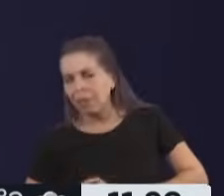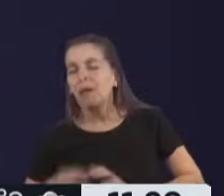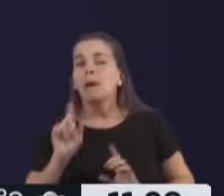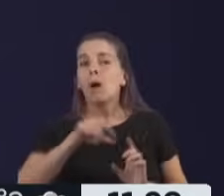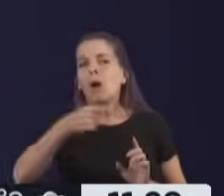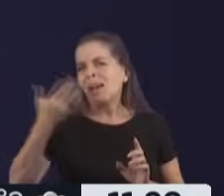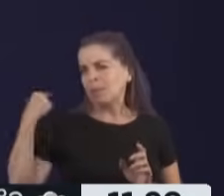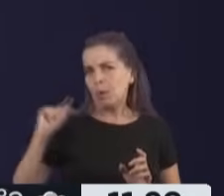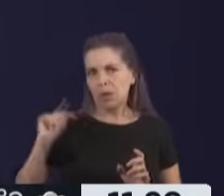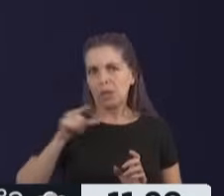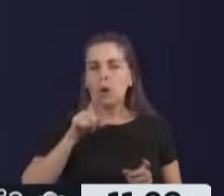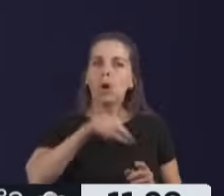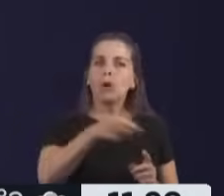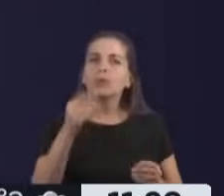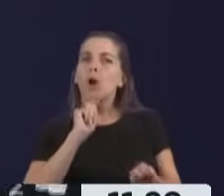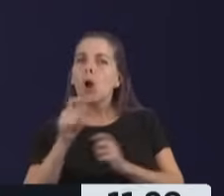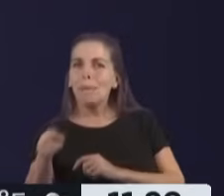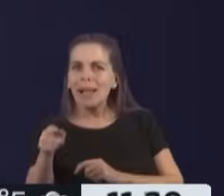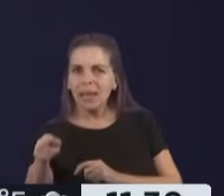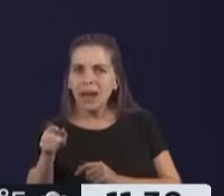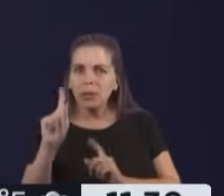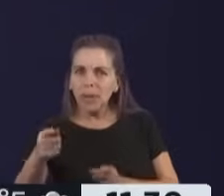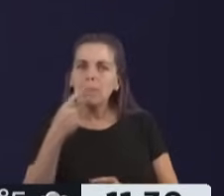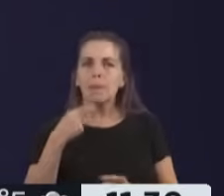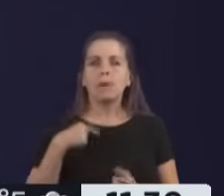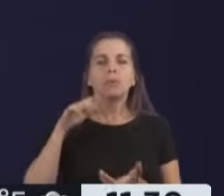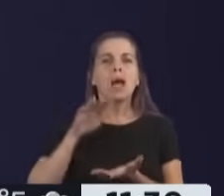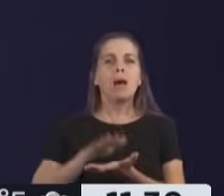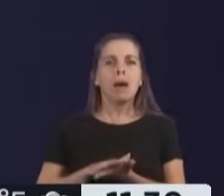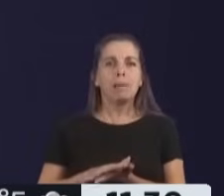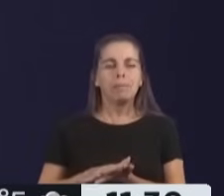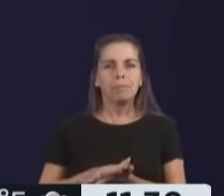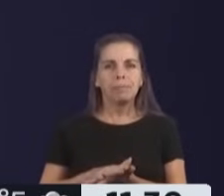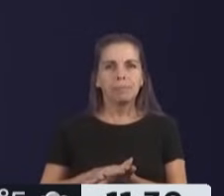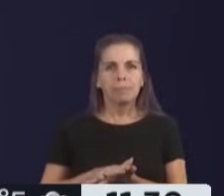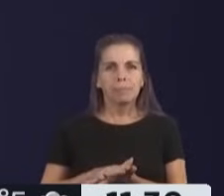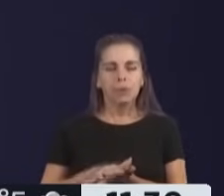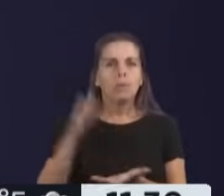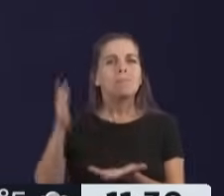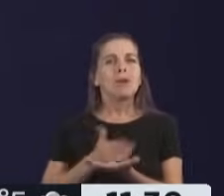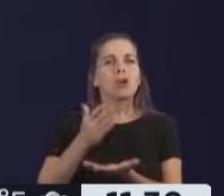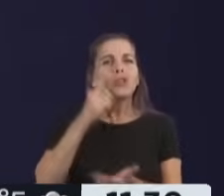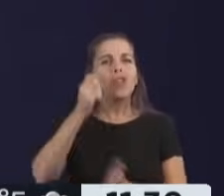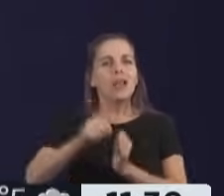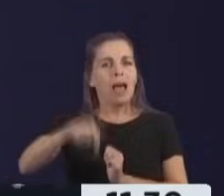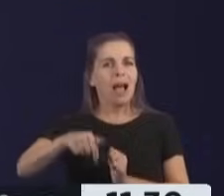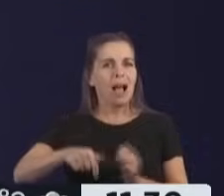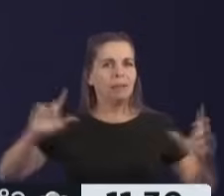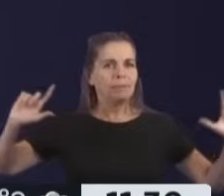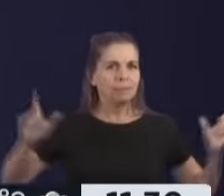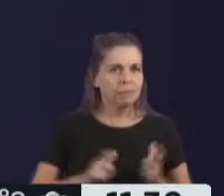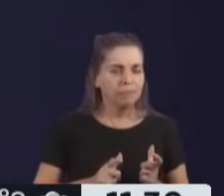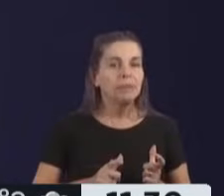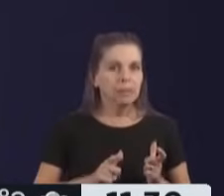un compañero tuyo que me preguntaba por la caída de la producción industrial, creo que charlábamos